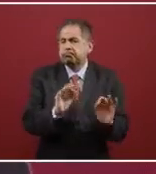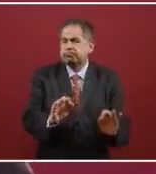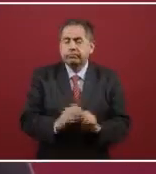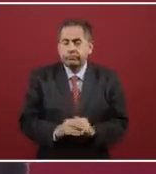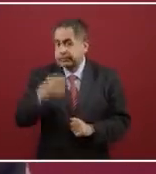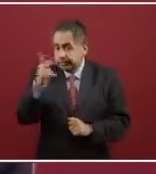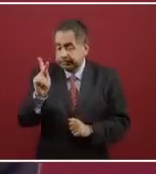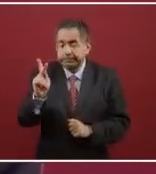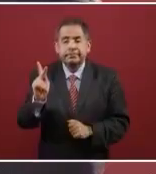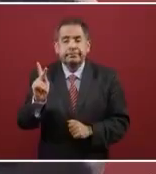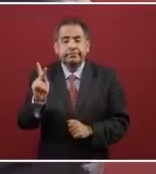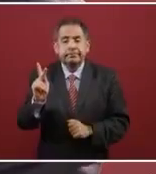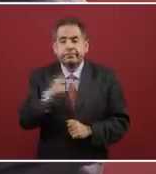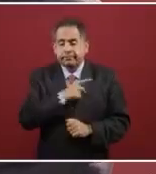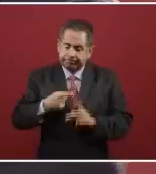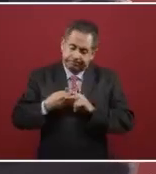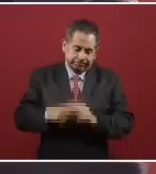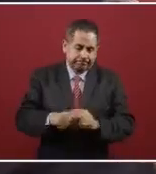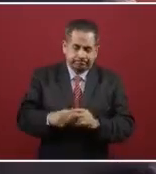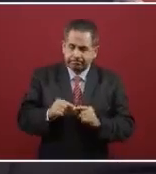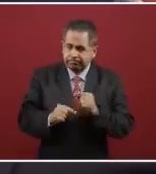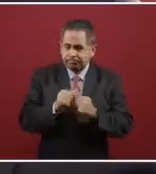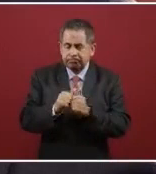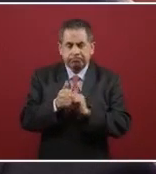Pero tenemos que empezar